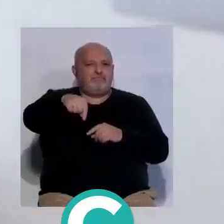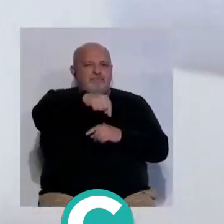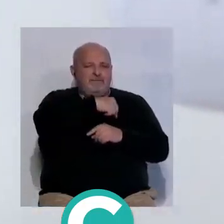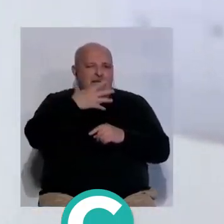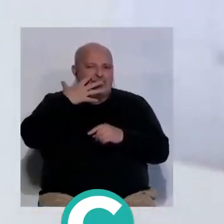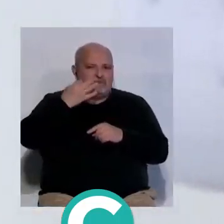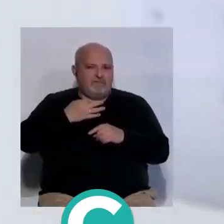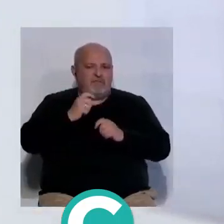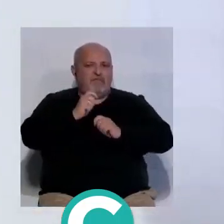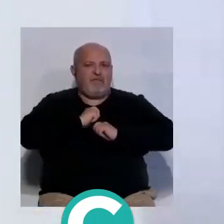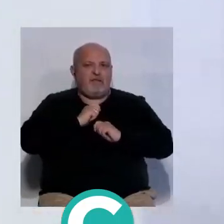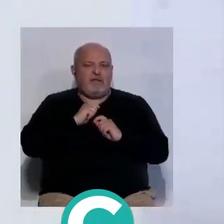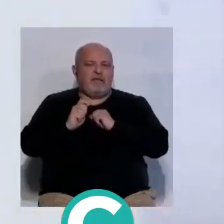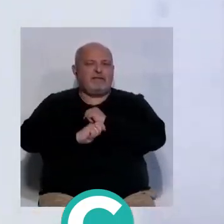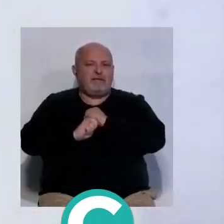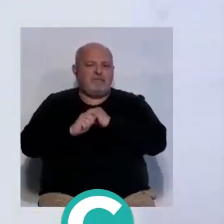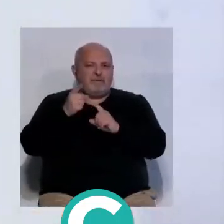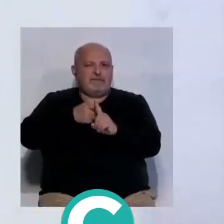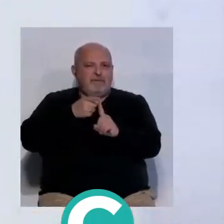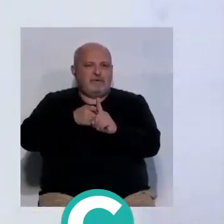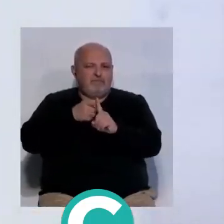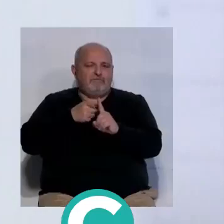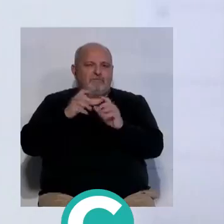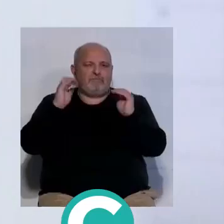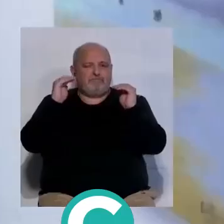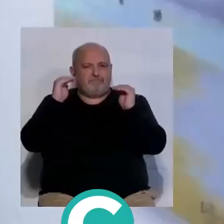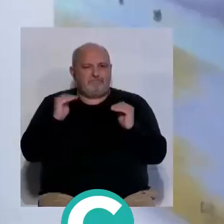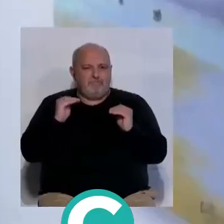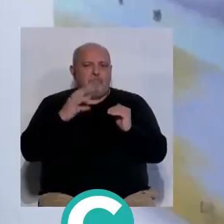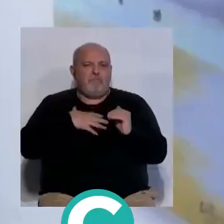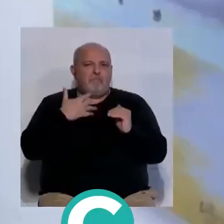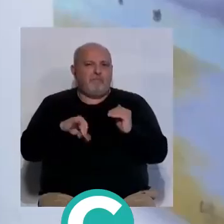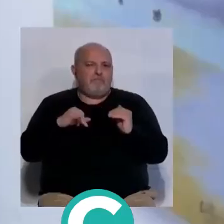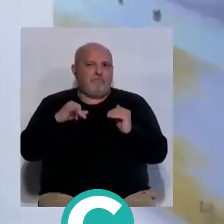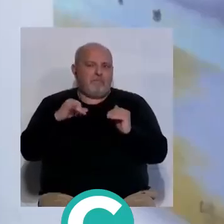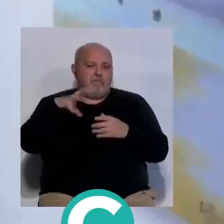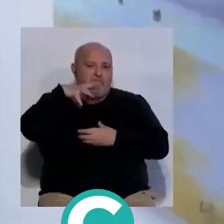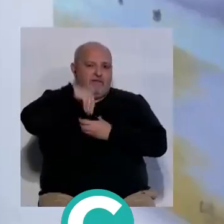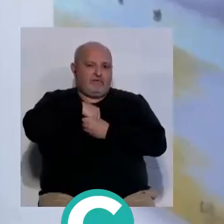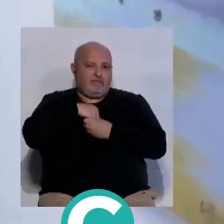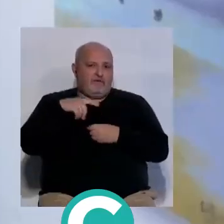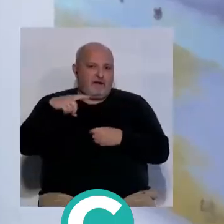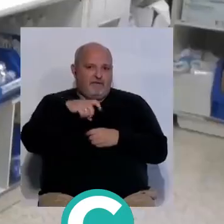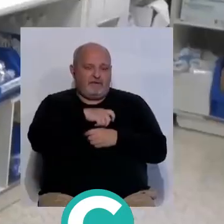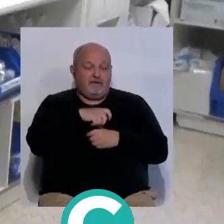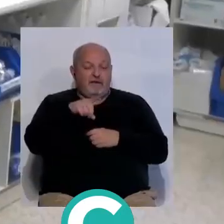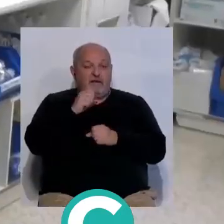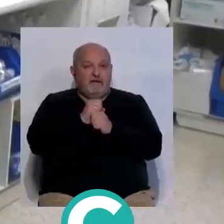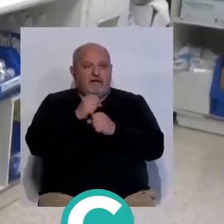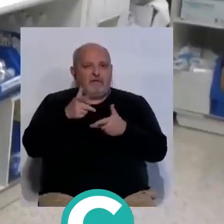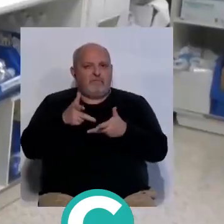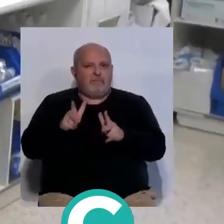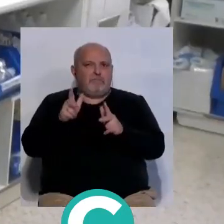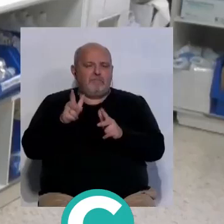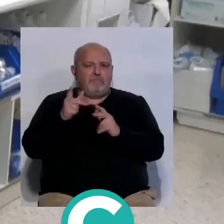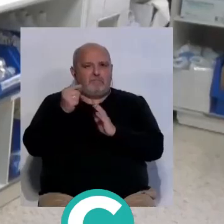riesgo y proporcionar estrategias de seguimiento y reducción de las posibilidades de contraer la enfermedad. Con esta tarea se les permite